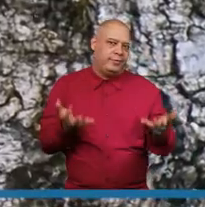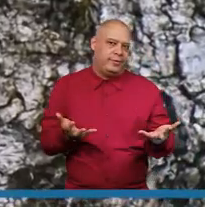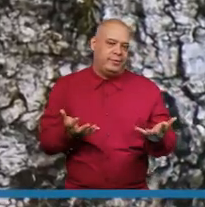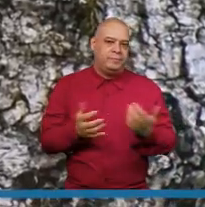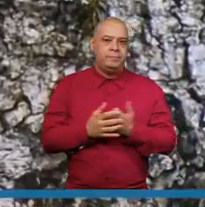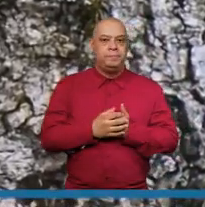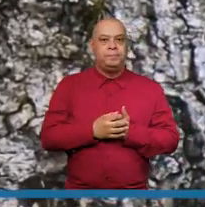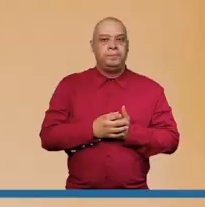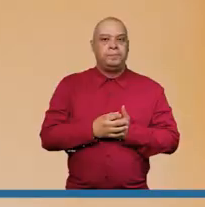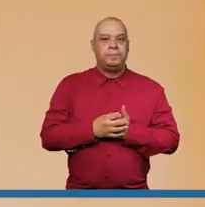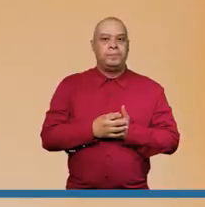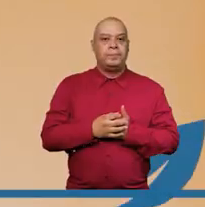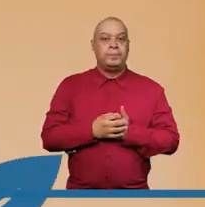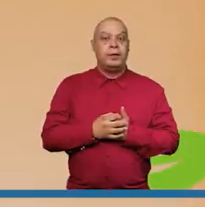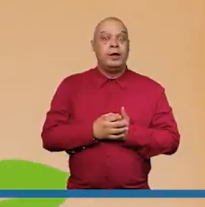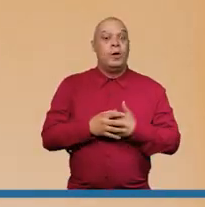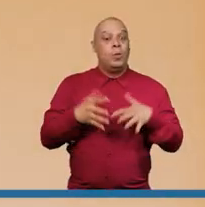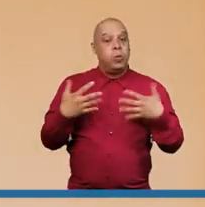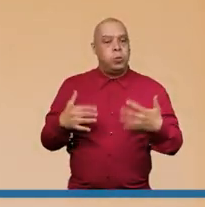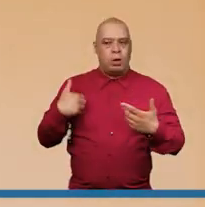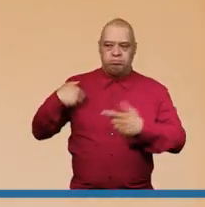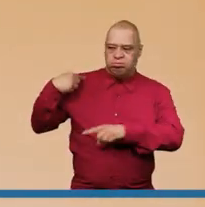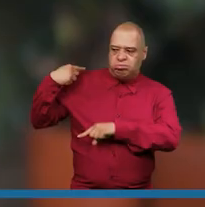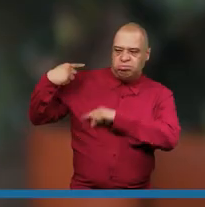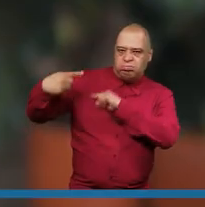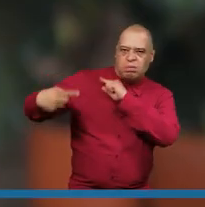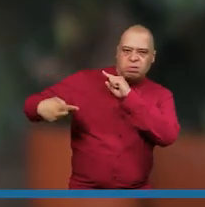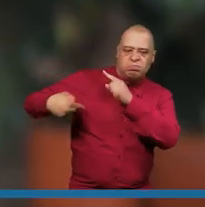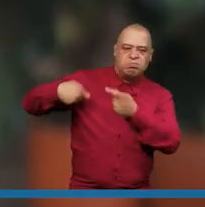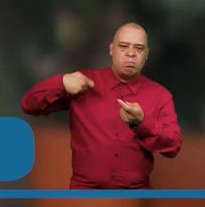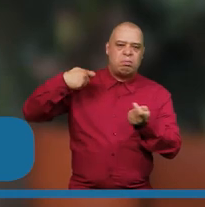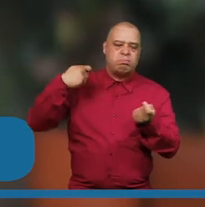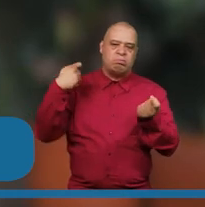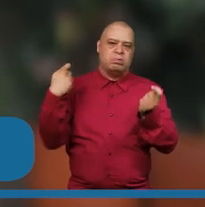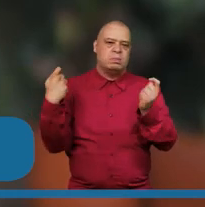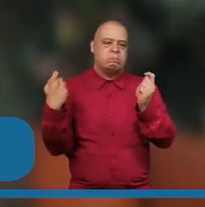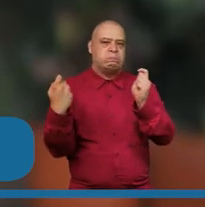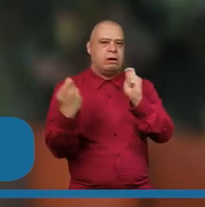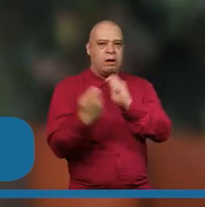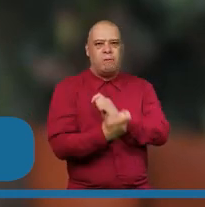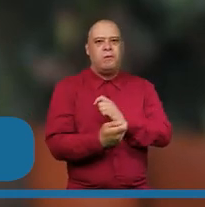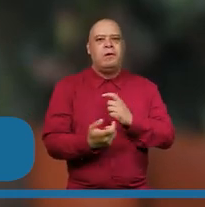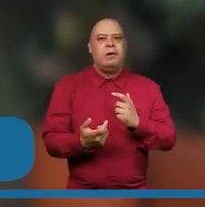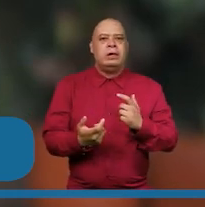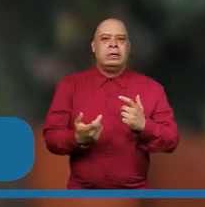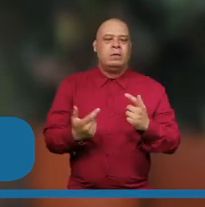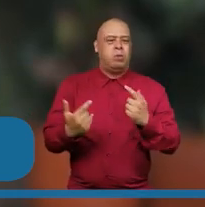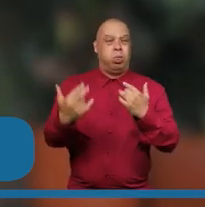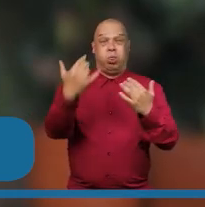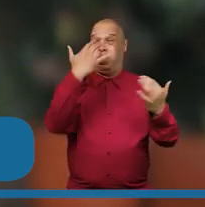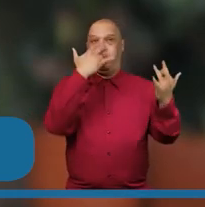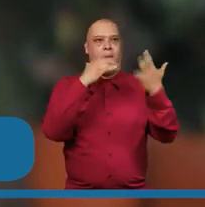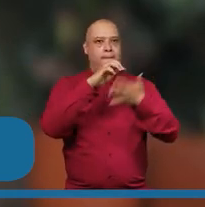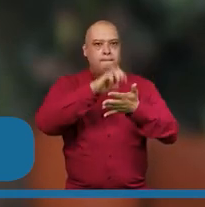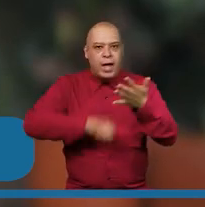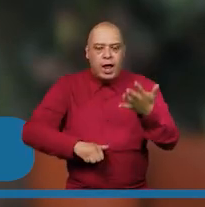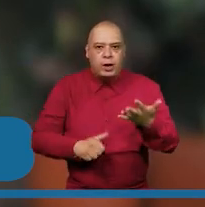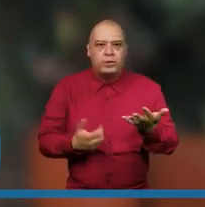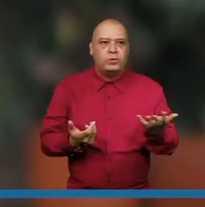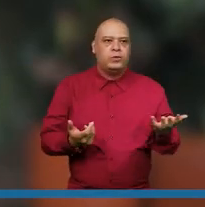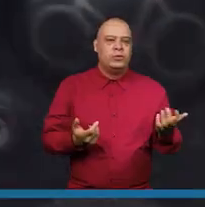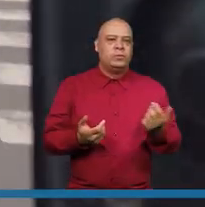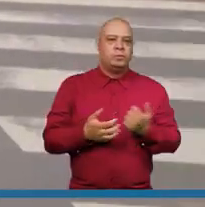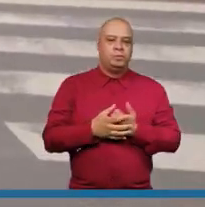los ciudadanos. Y eso viene de la mano de un tránsito ordenado, de un tránsito con